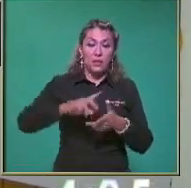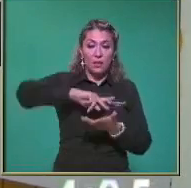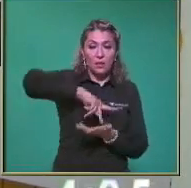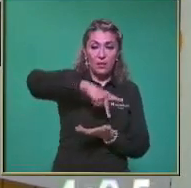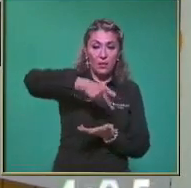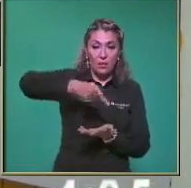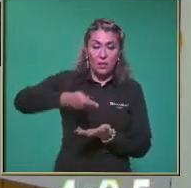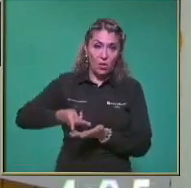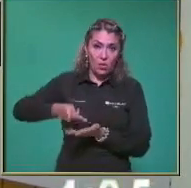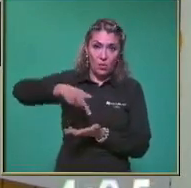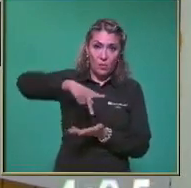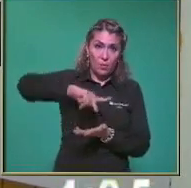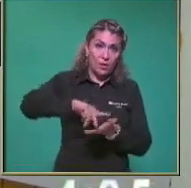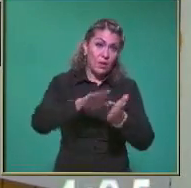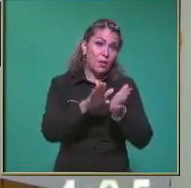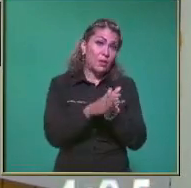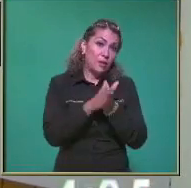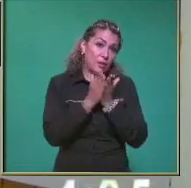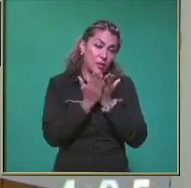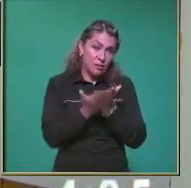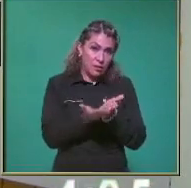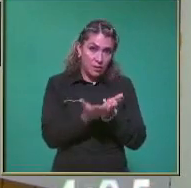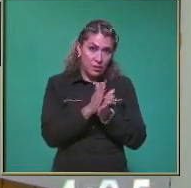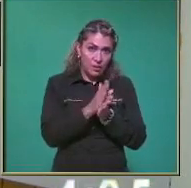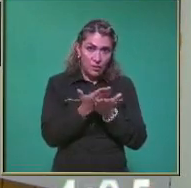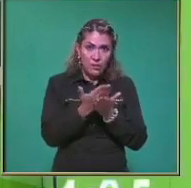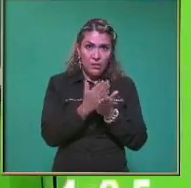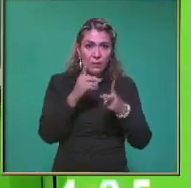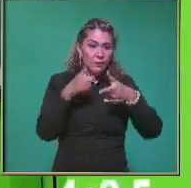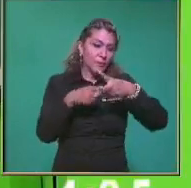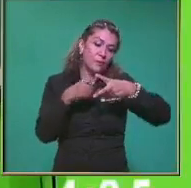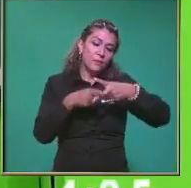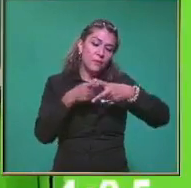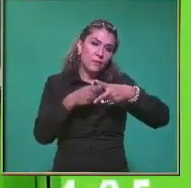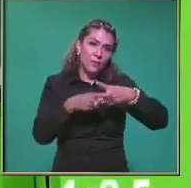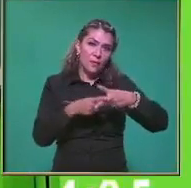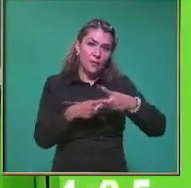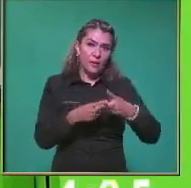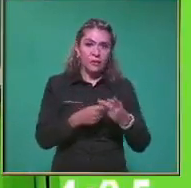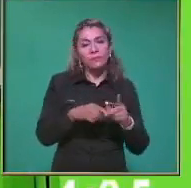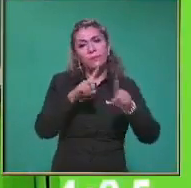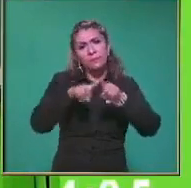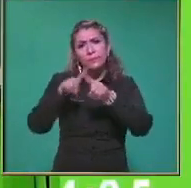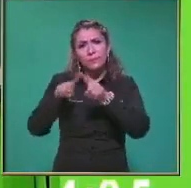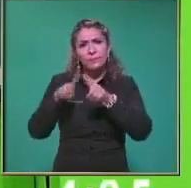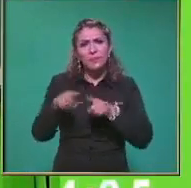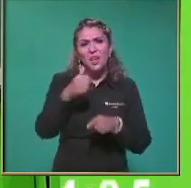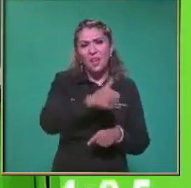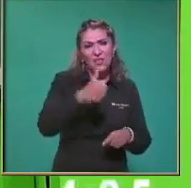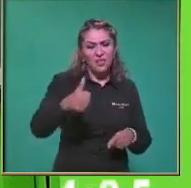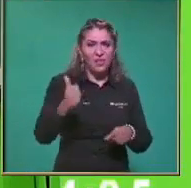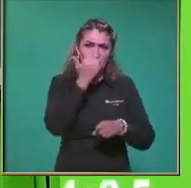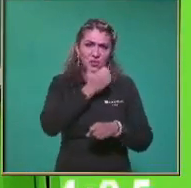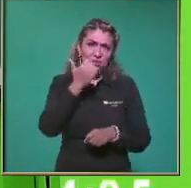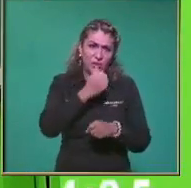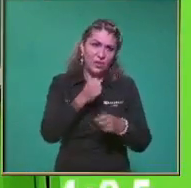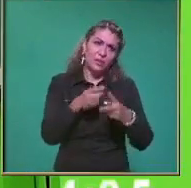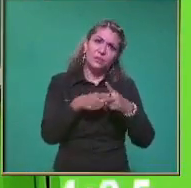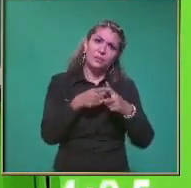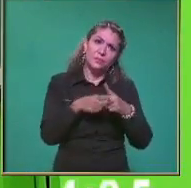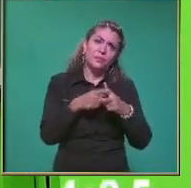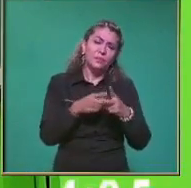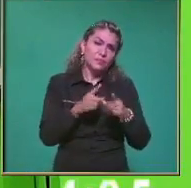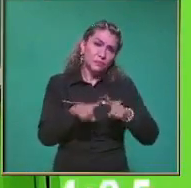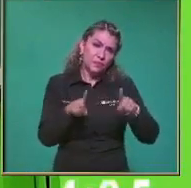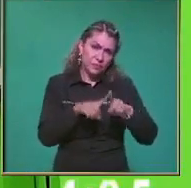de texto, que ya sabemos que cada uno de nosotros en nuestras escuelas pues nos dan uno diferente según el que nos haya tocado, pero lo que